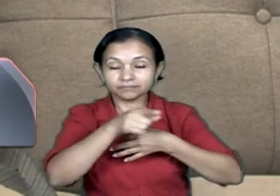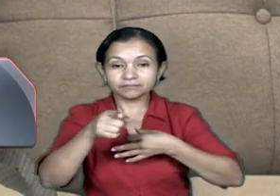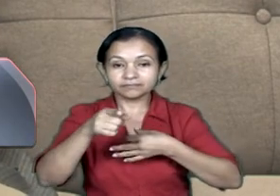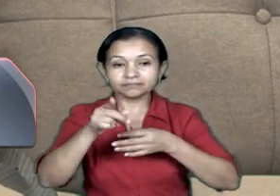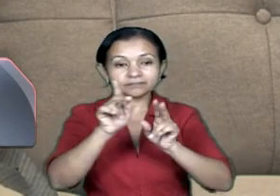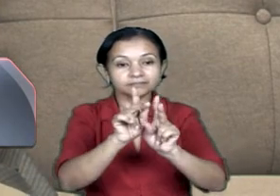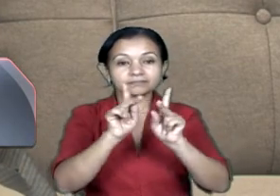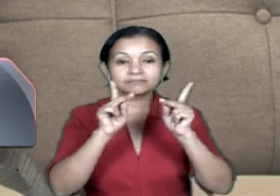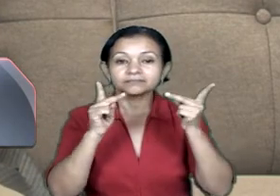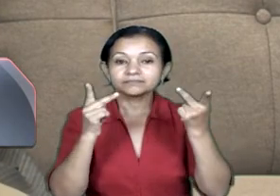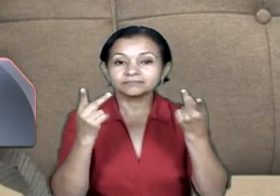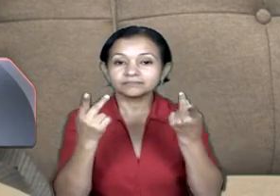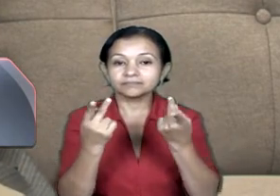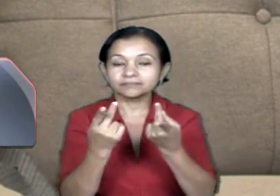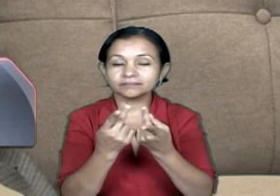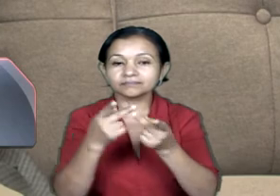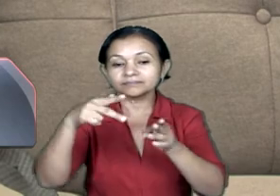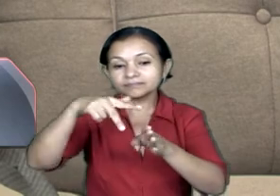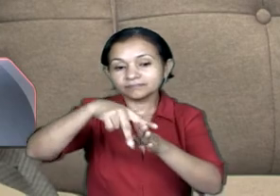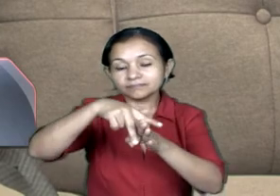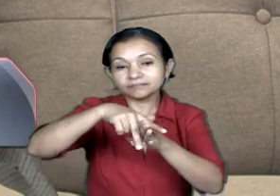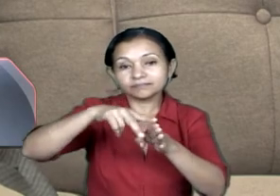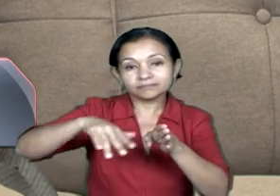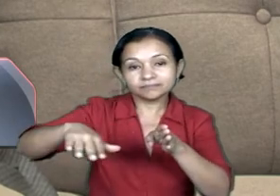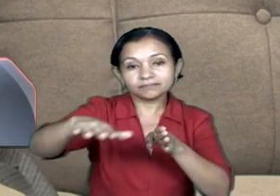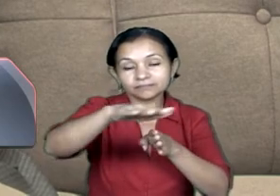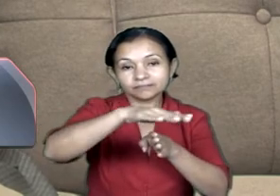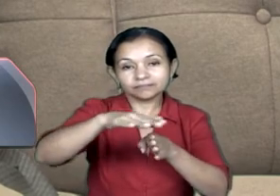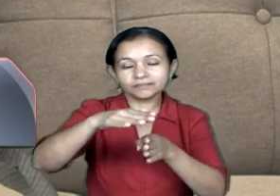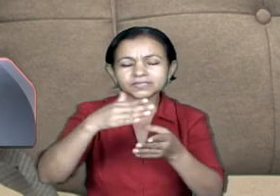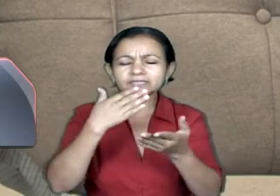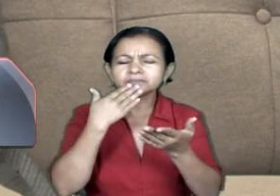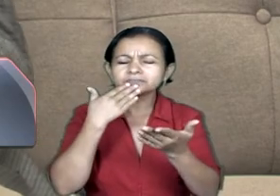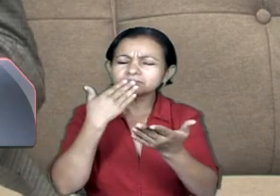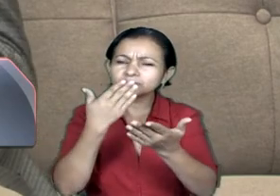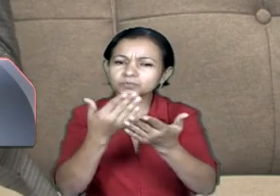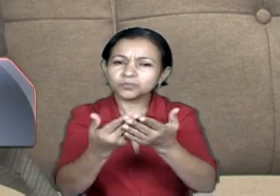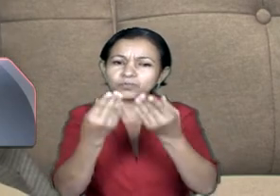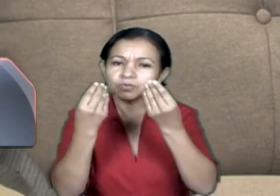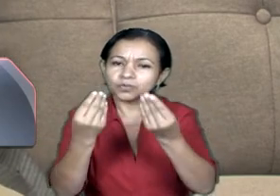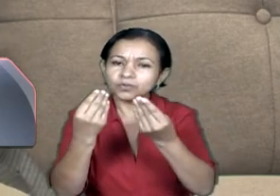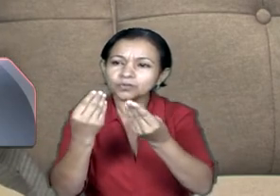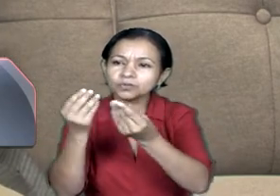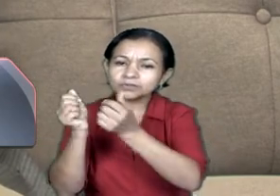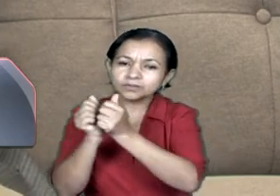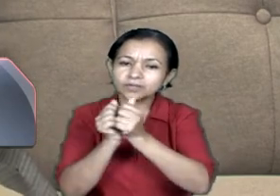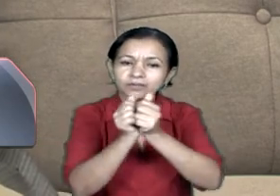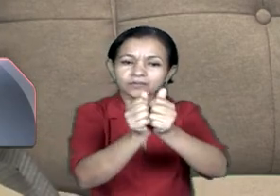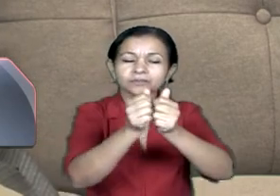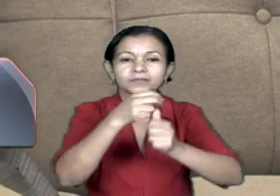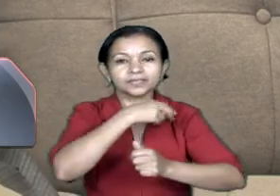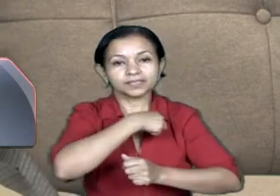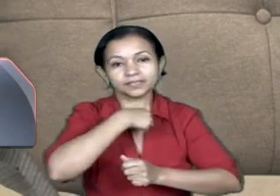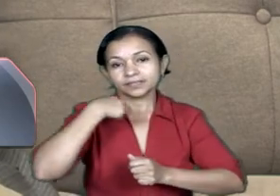pueblo, los productores, los campesinos, agradece mucho nuestro acompañamiento.